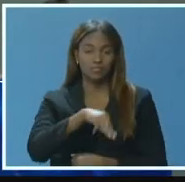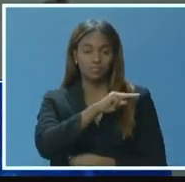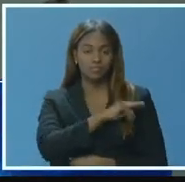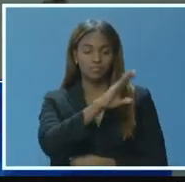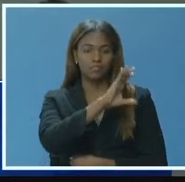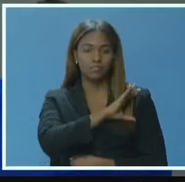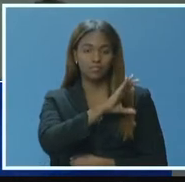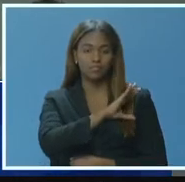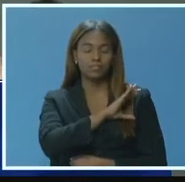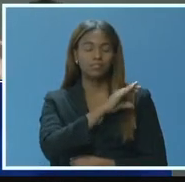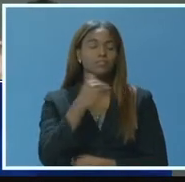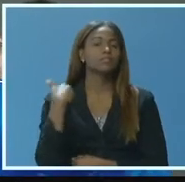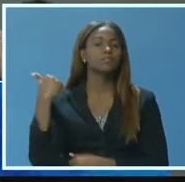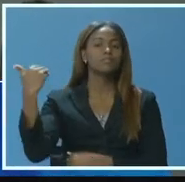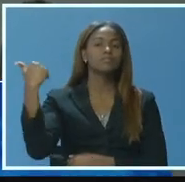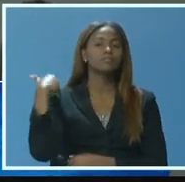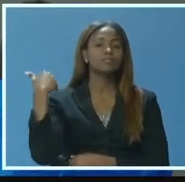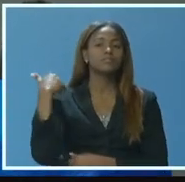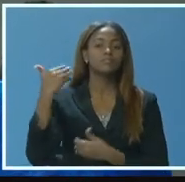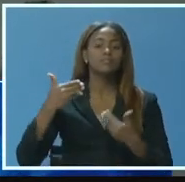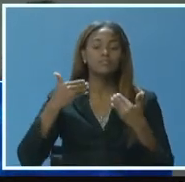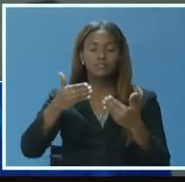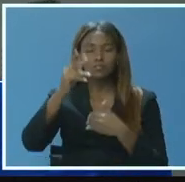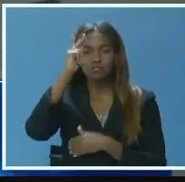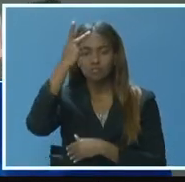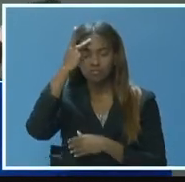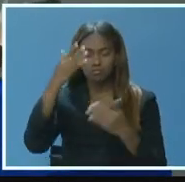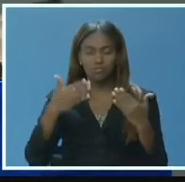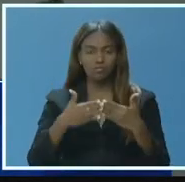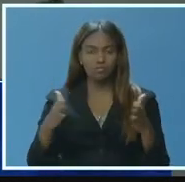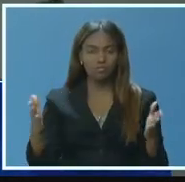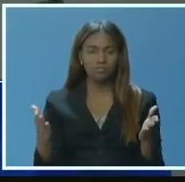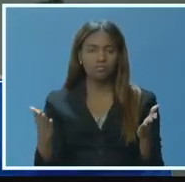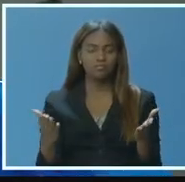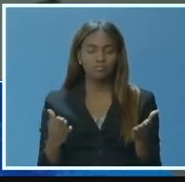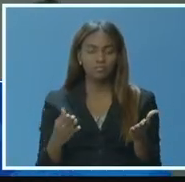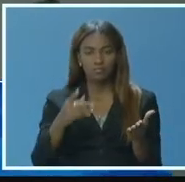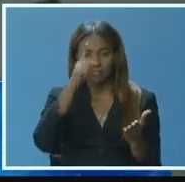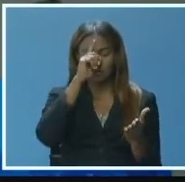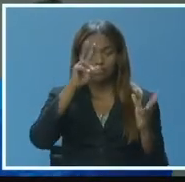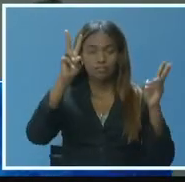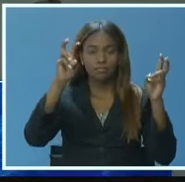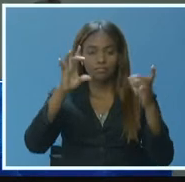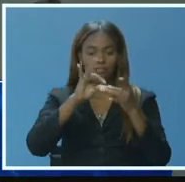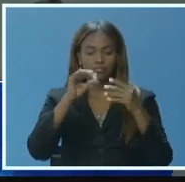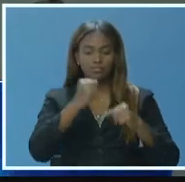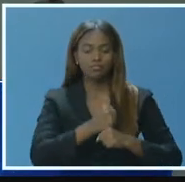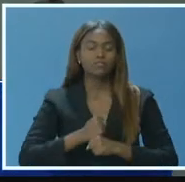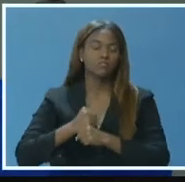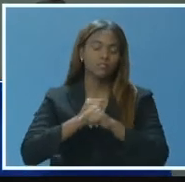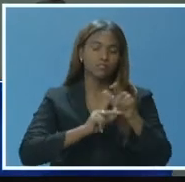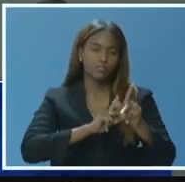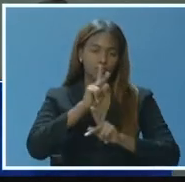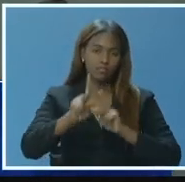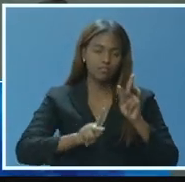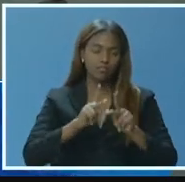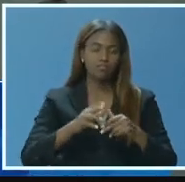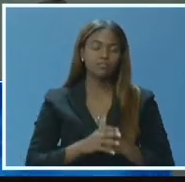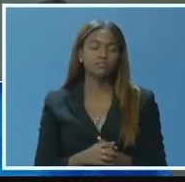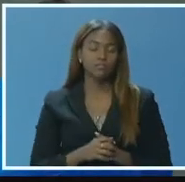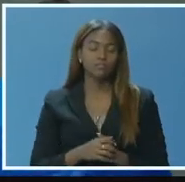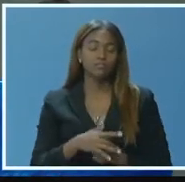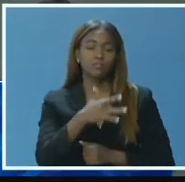del diseño y planificación de las políticas públicas en materia de seguridad ciudadana. Me siento altamente